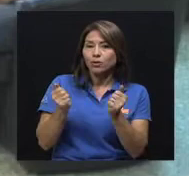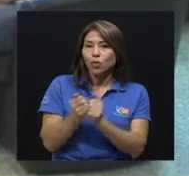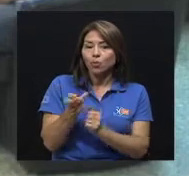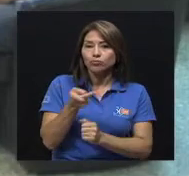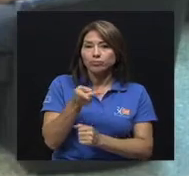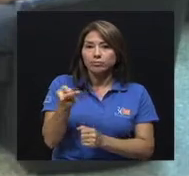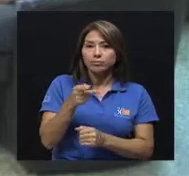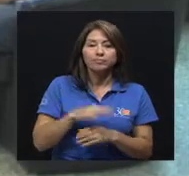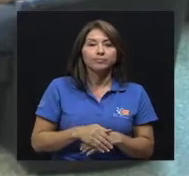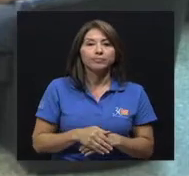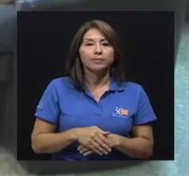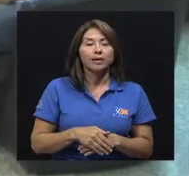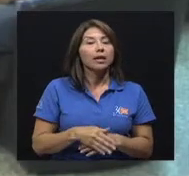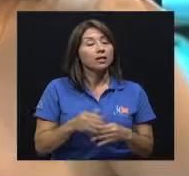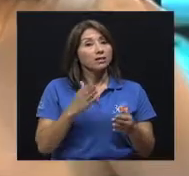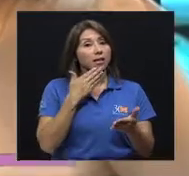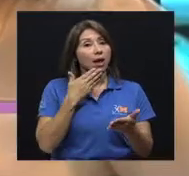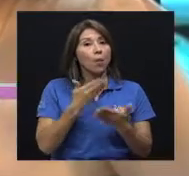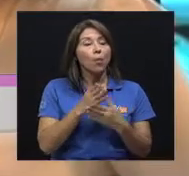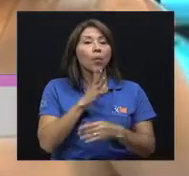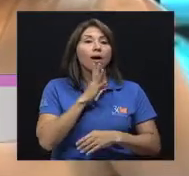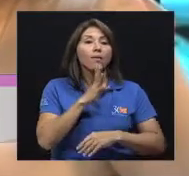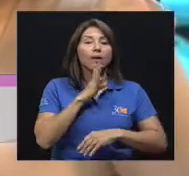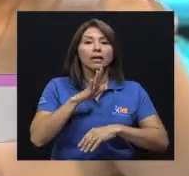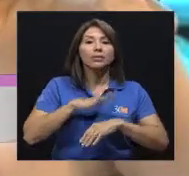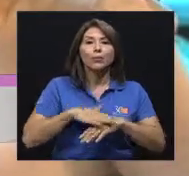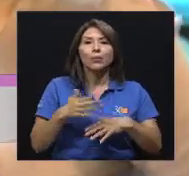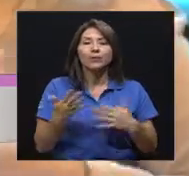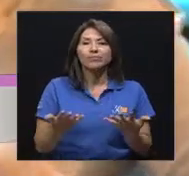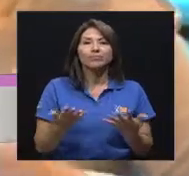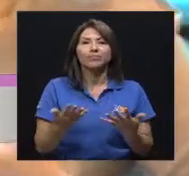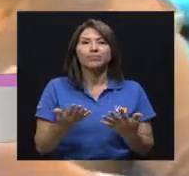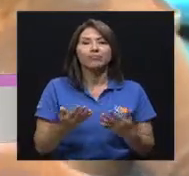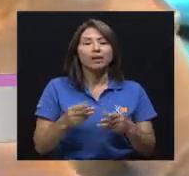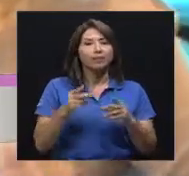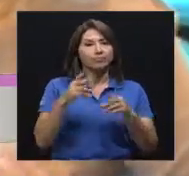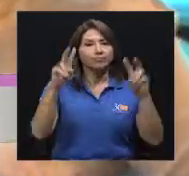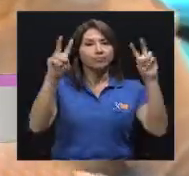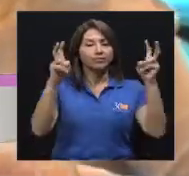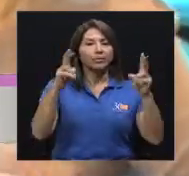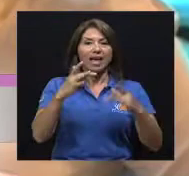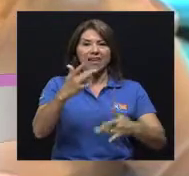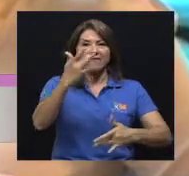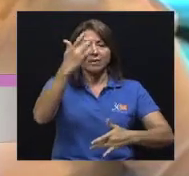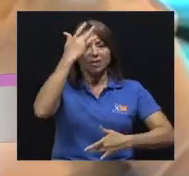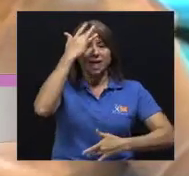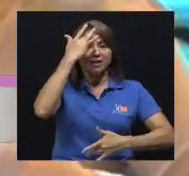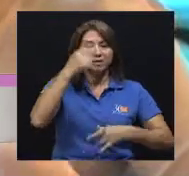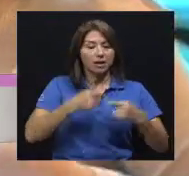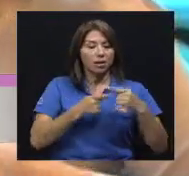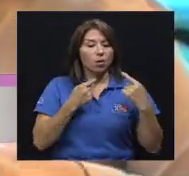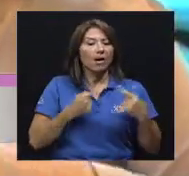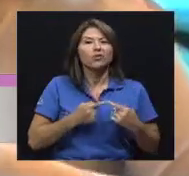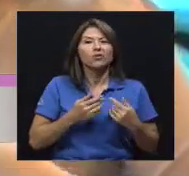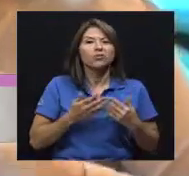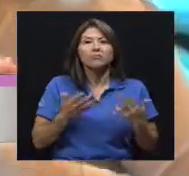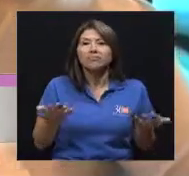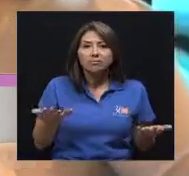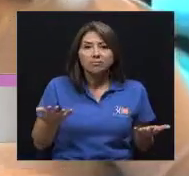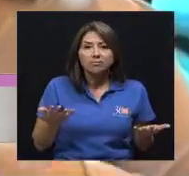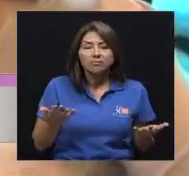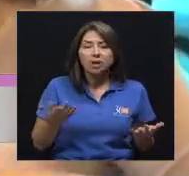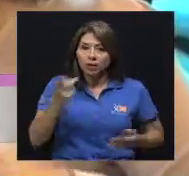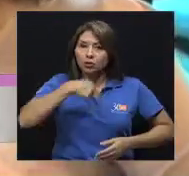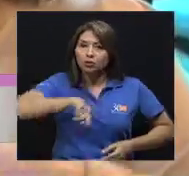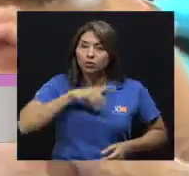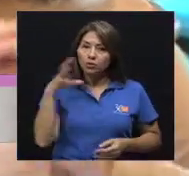muy oportuno, don Jonathan, hablar un poco también de a qué llamamos enfermedades de corazón, ¿verdad? ¿Cuándo nos podríamos dar cuenta